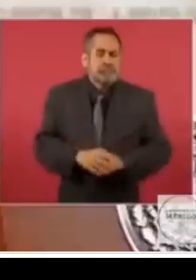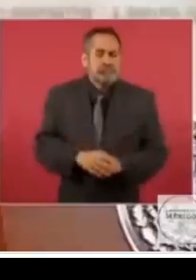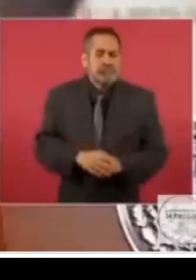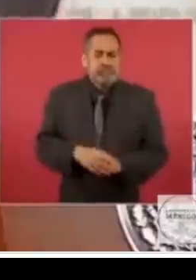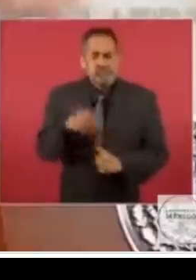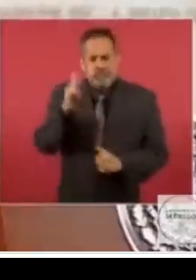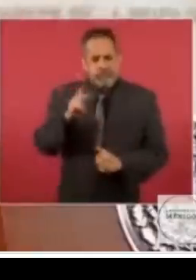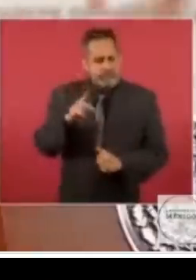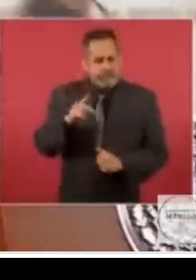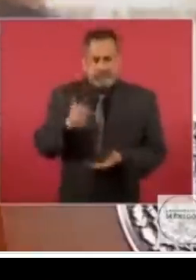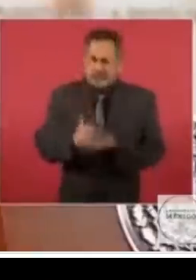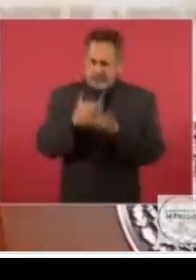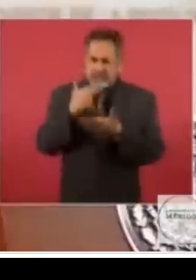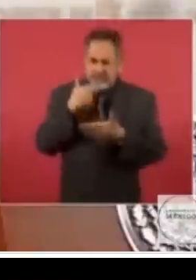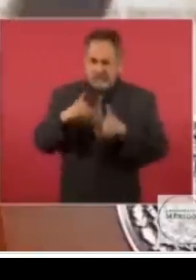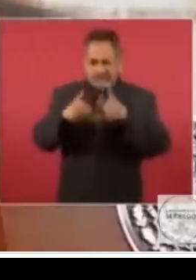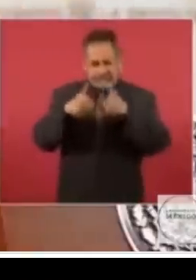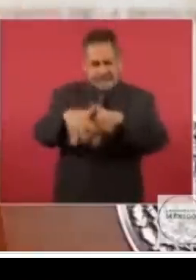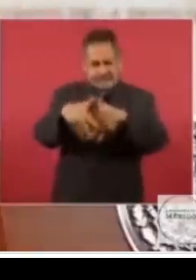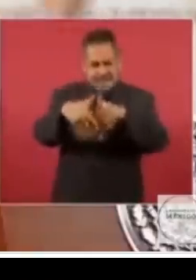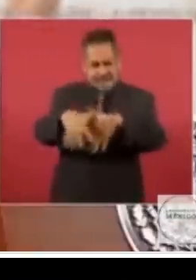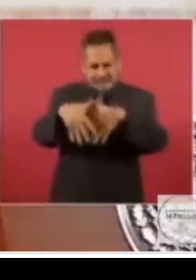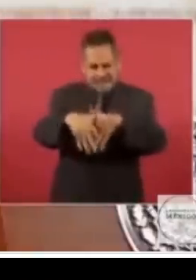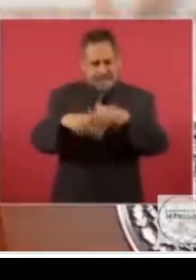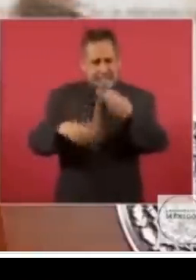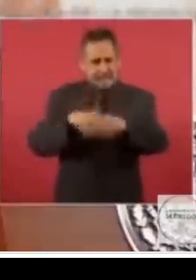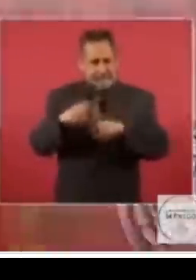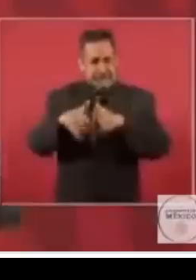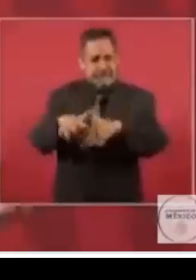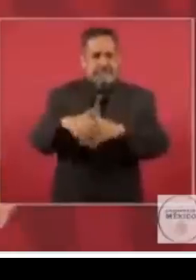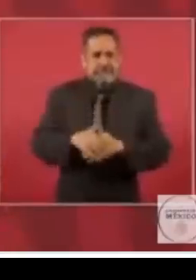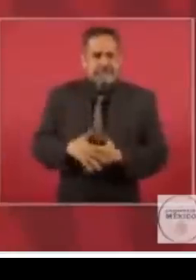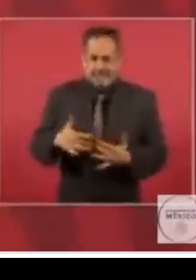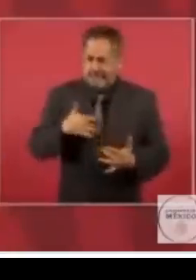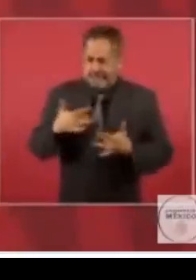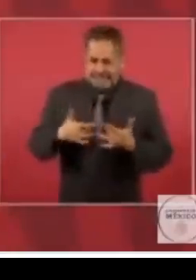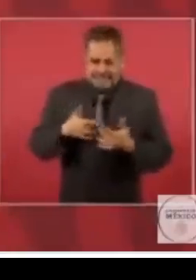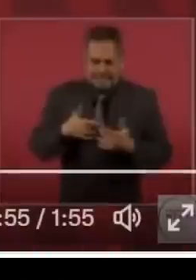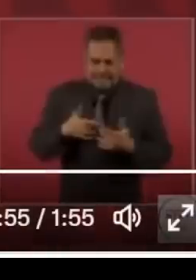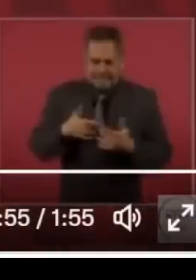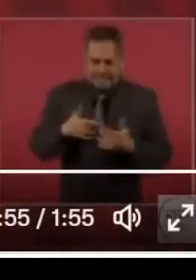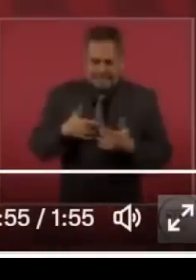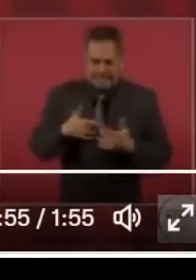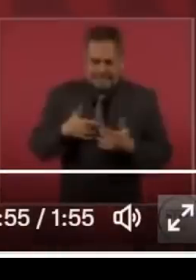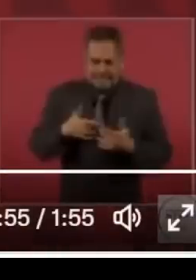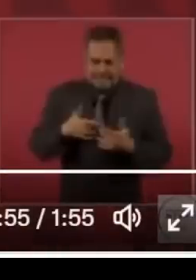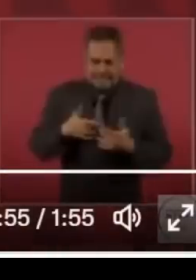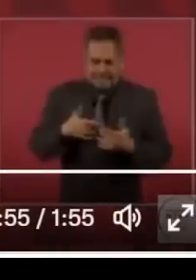pero ayuda la marcha Además ya me estoy hamburguesando mucho